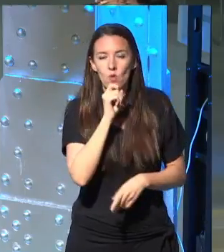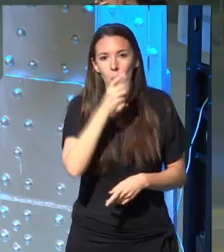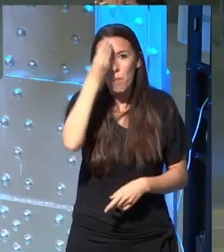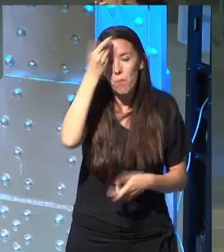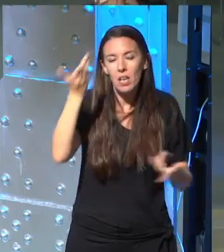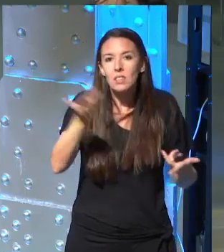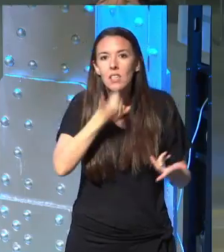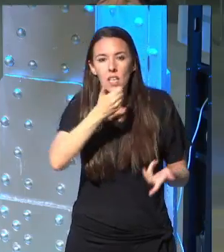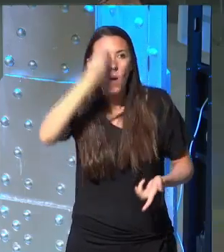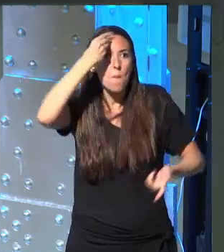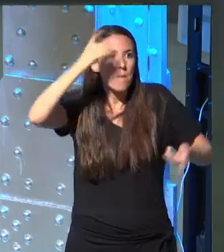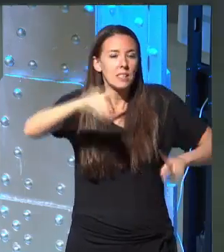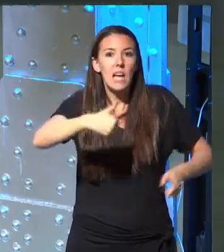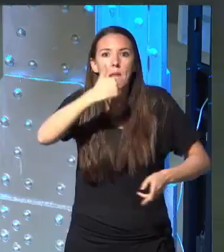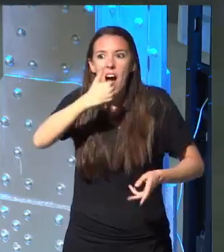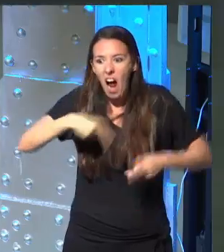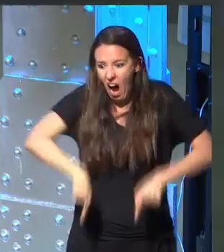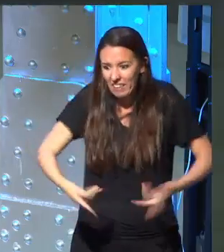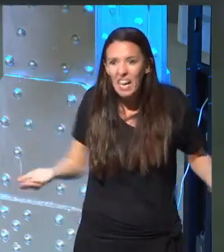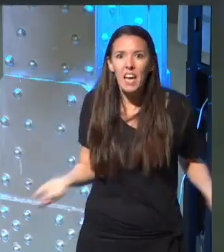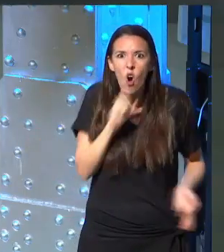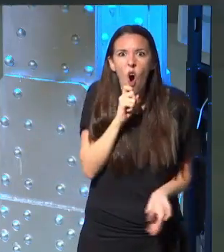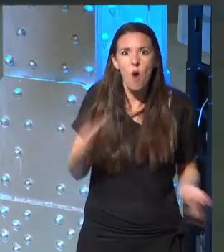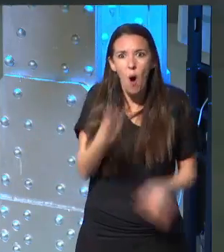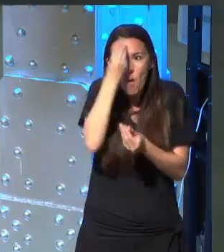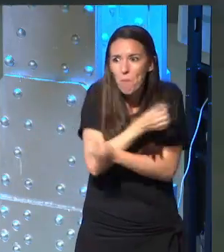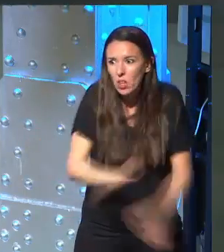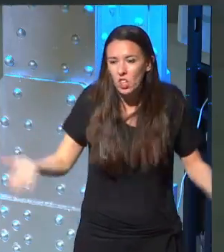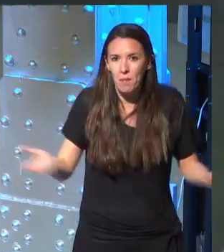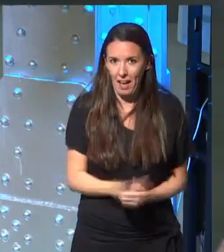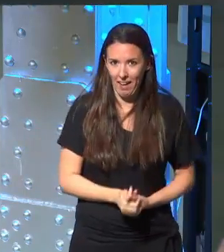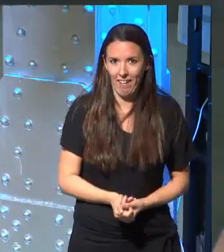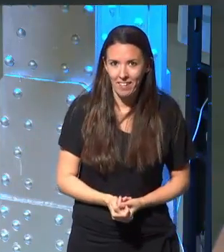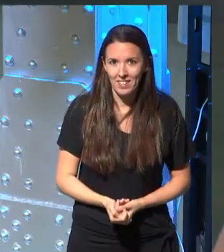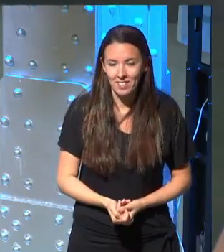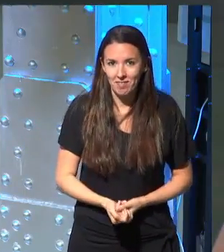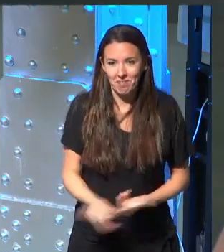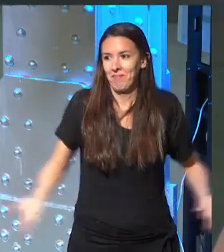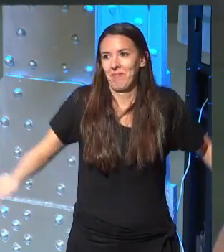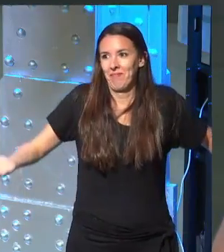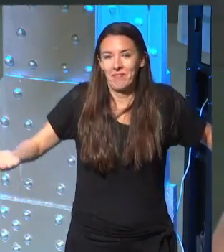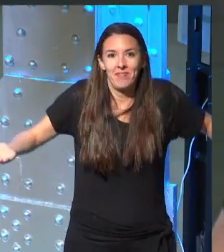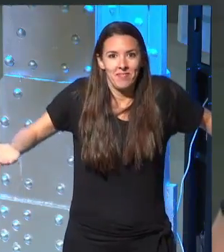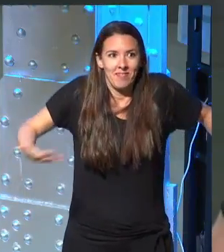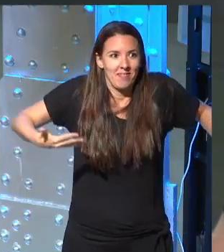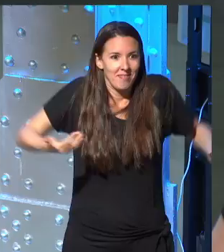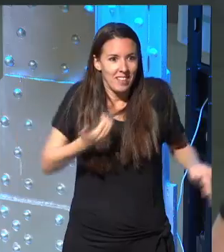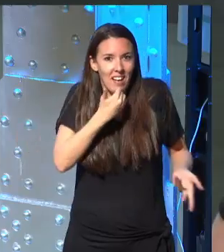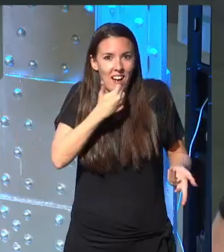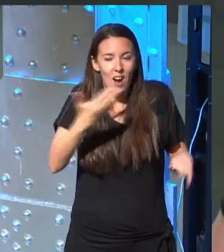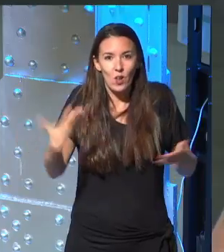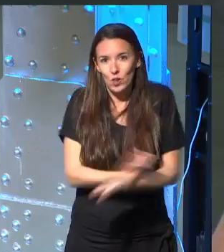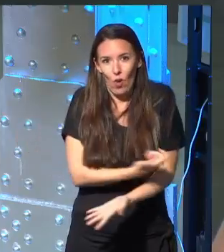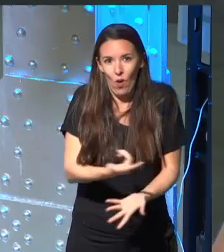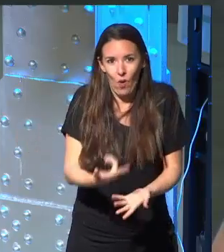ojo. Claro, es que yo no pensaba que ahora vamos a estar aquí contando esto. O sea, es... Entonces, claro, es